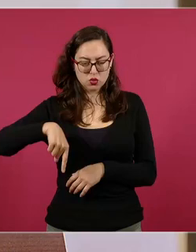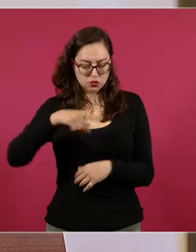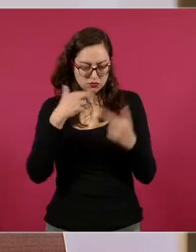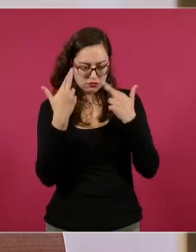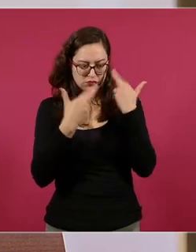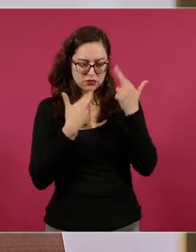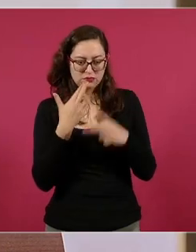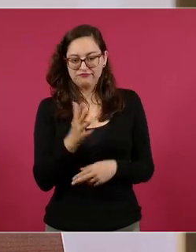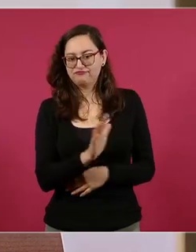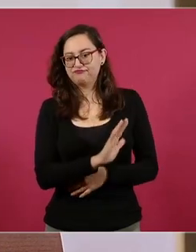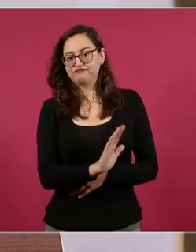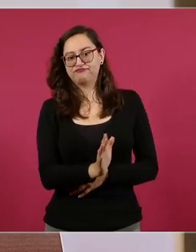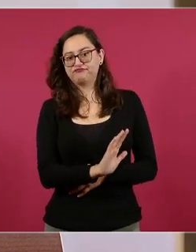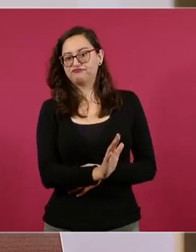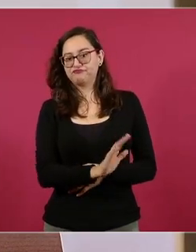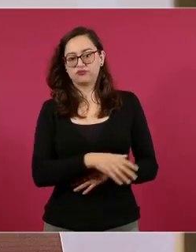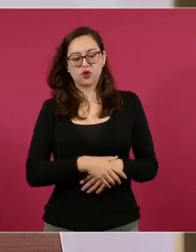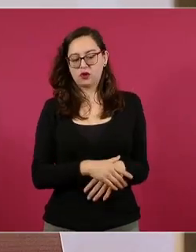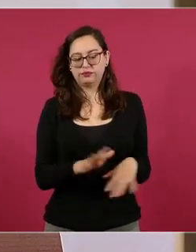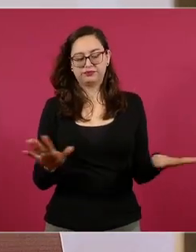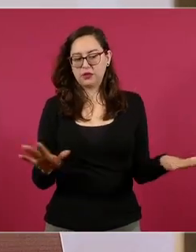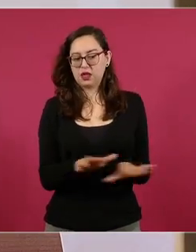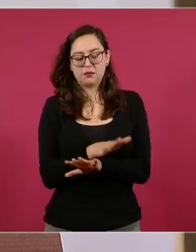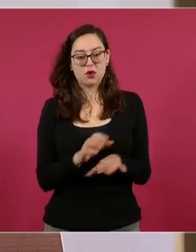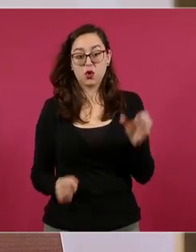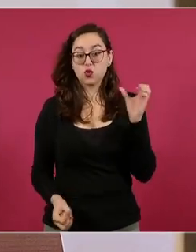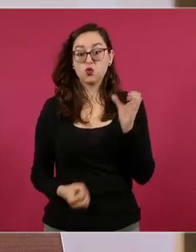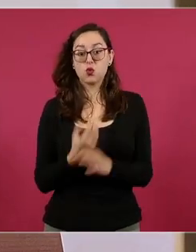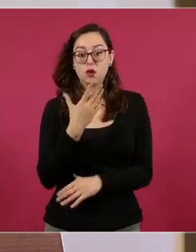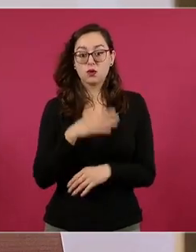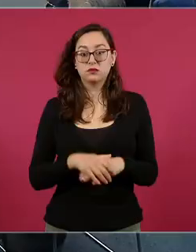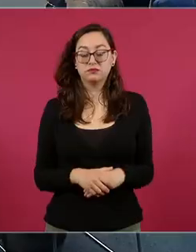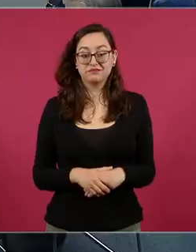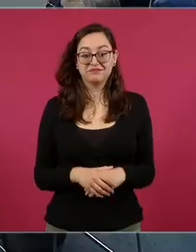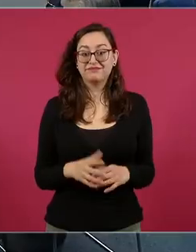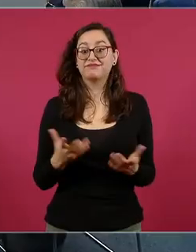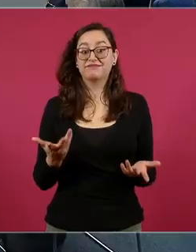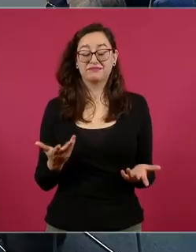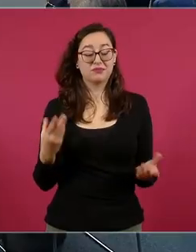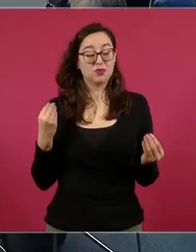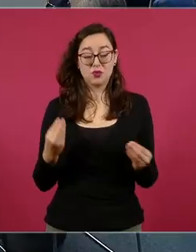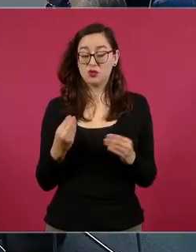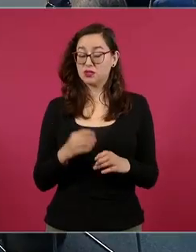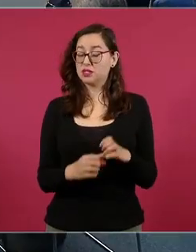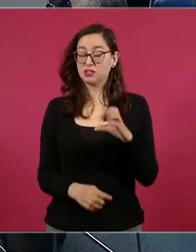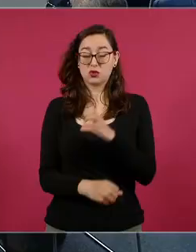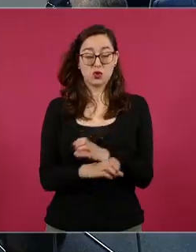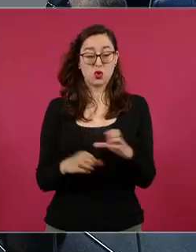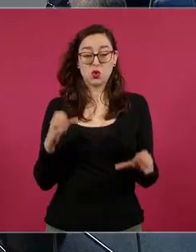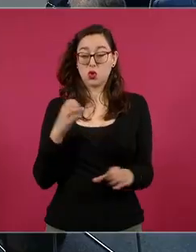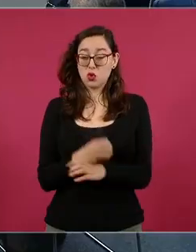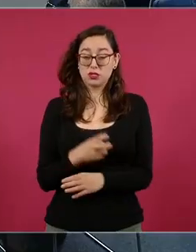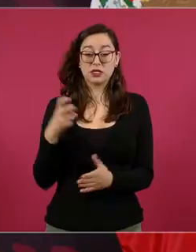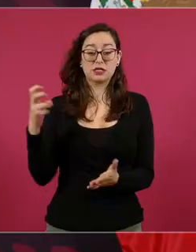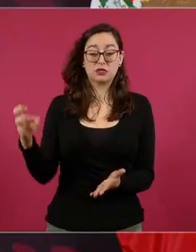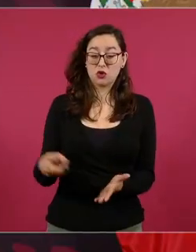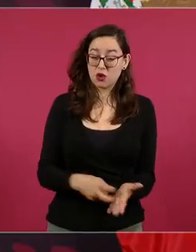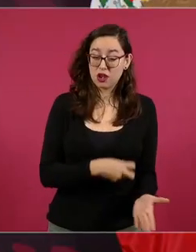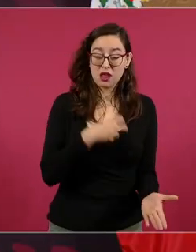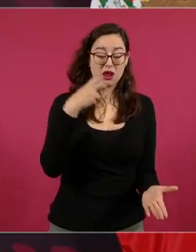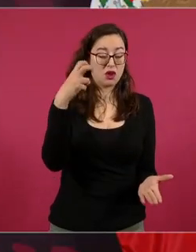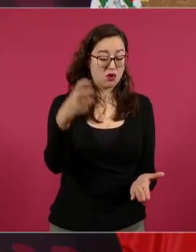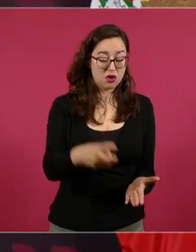mejor con la nueva fórmula. Y tantas cosas que no voy a poder